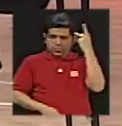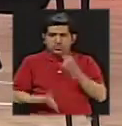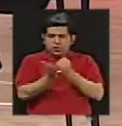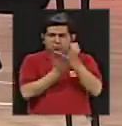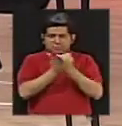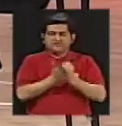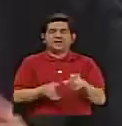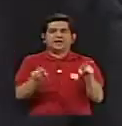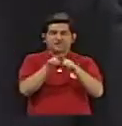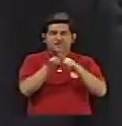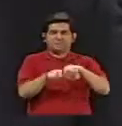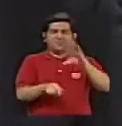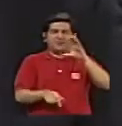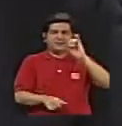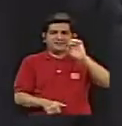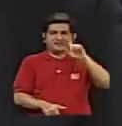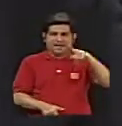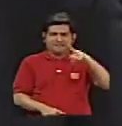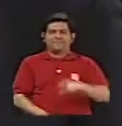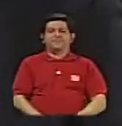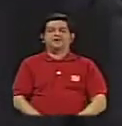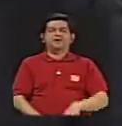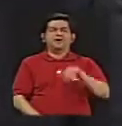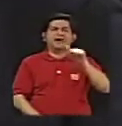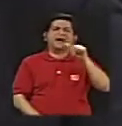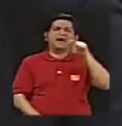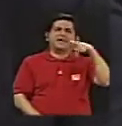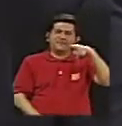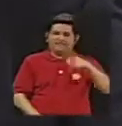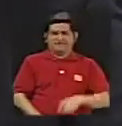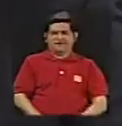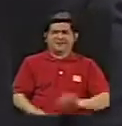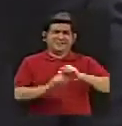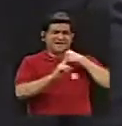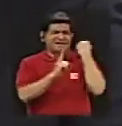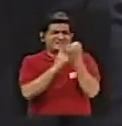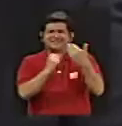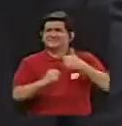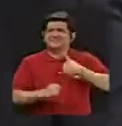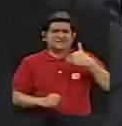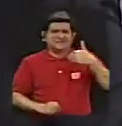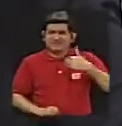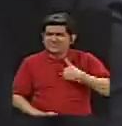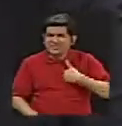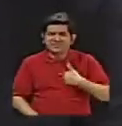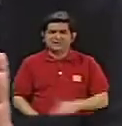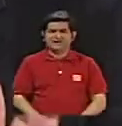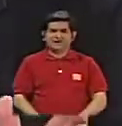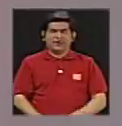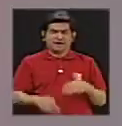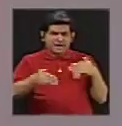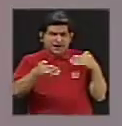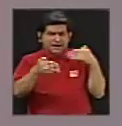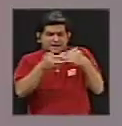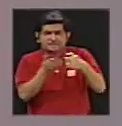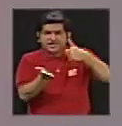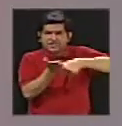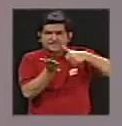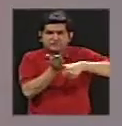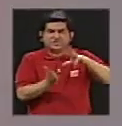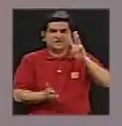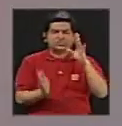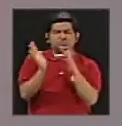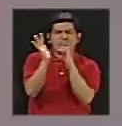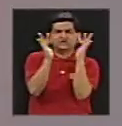del CIEP. Adrián, ¿cuál era la situación que se estaba presentando de cara a la elección del 6 de